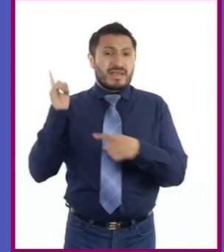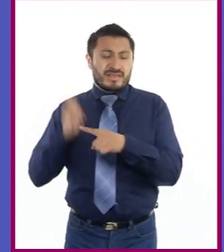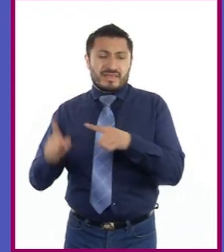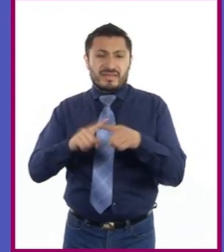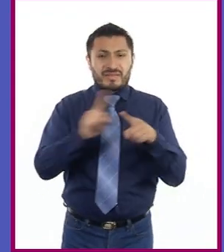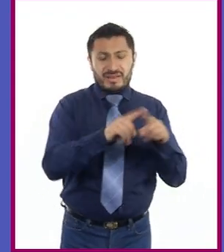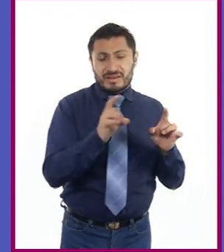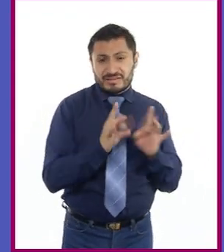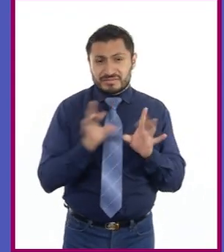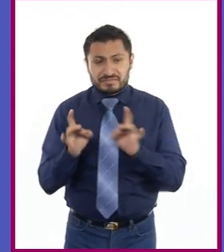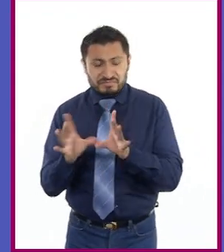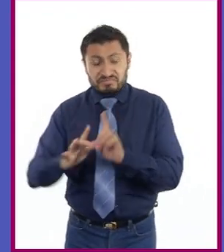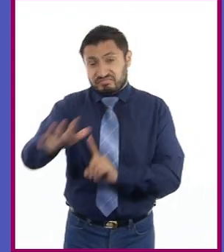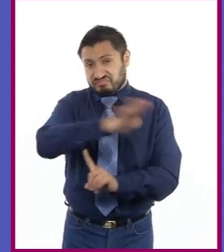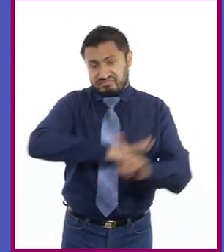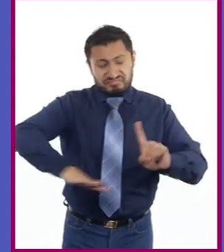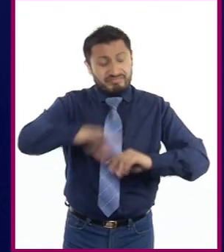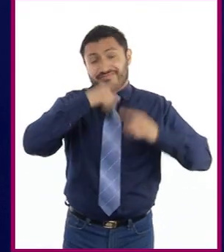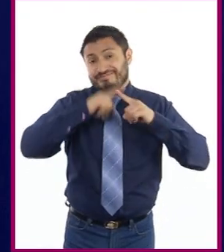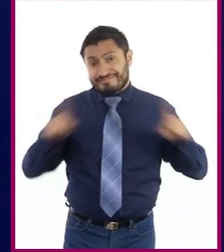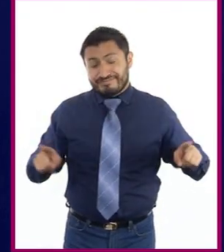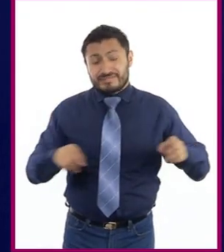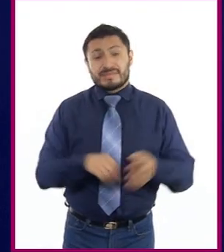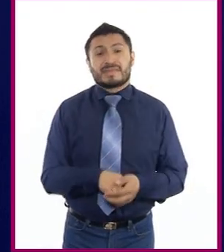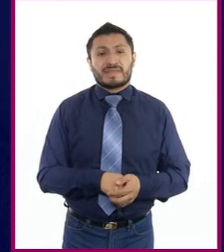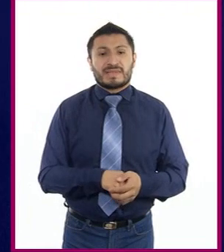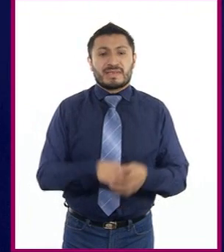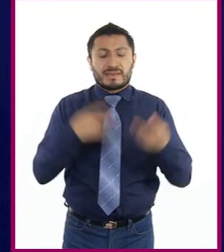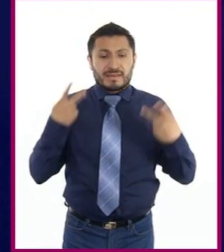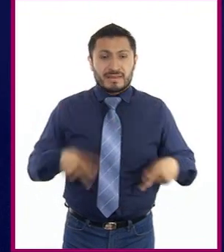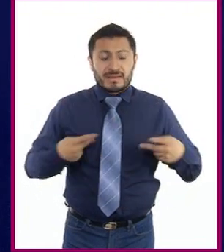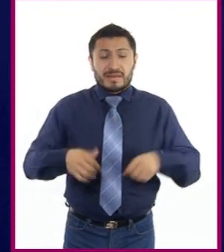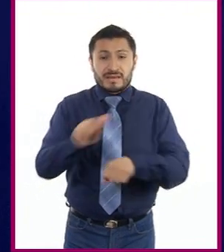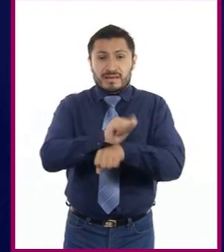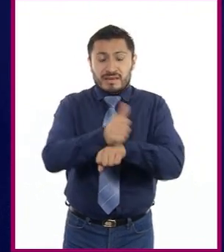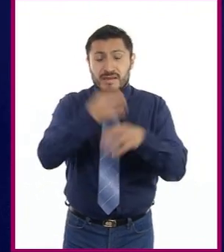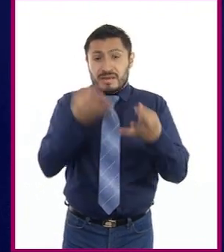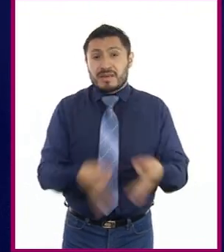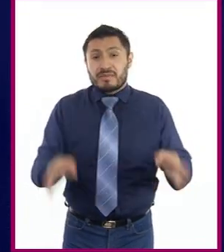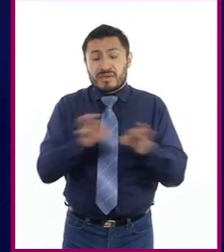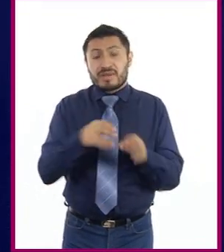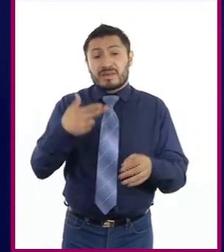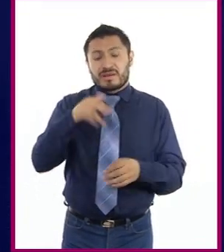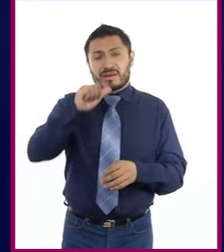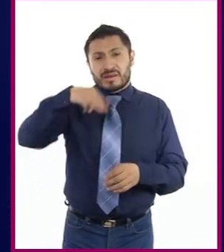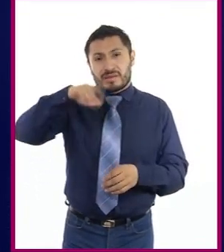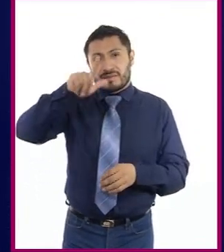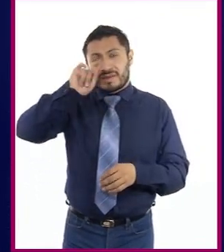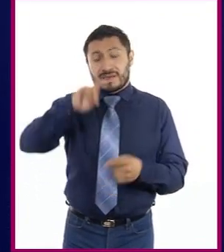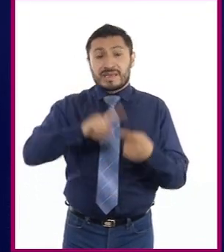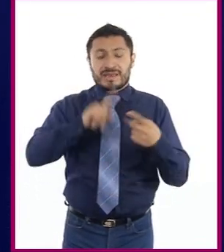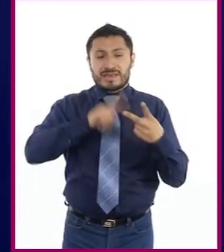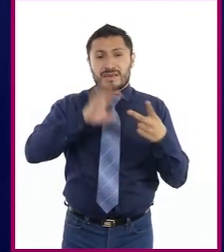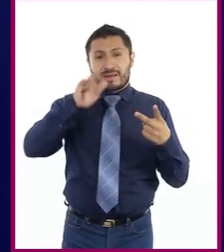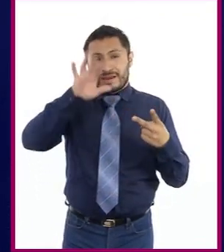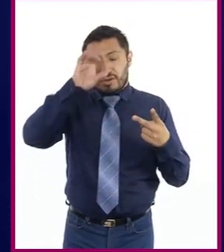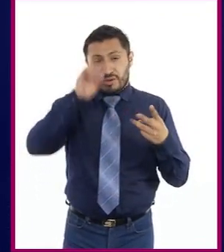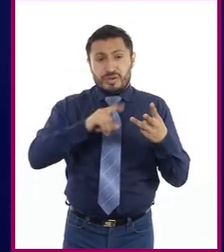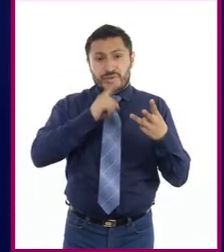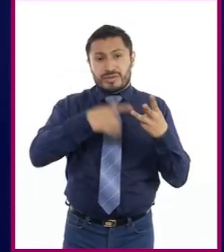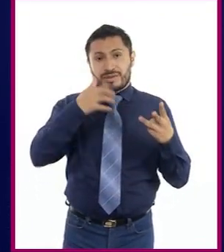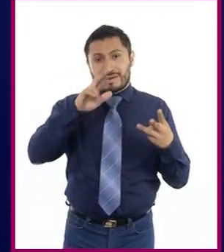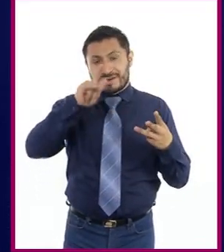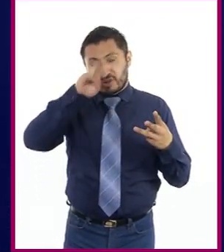diversas situaciones y circunstancias. Personajes principales de Hamlet son Hamlet, Claudio, Gertrudis y